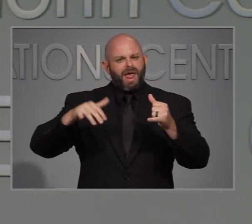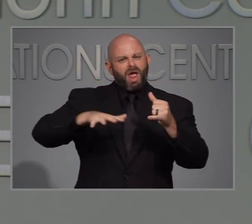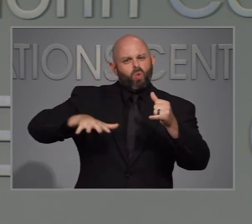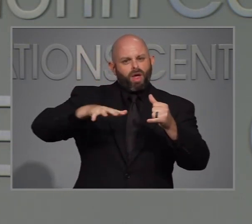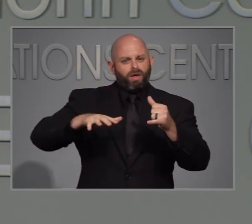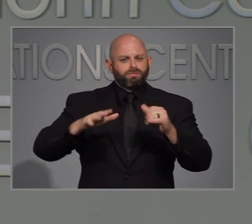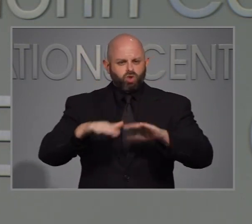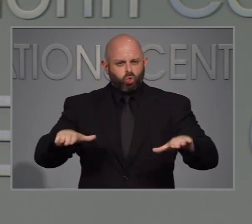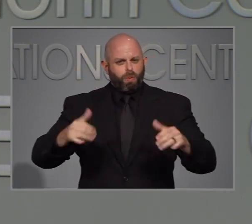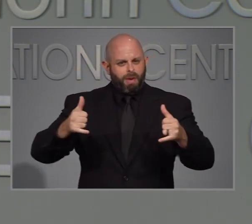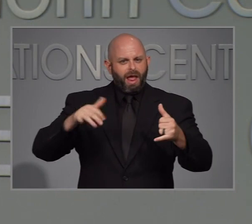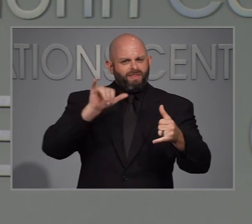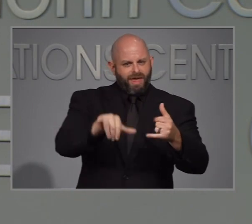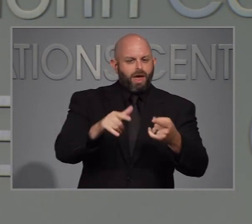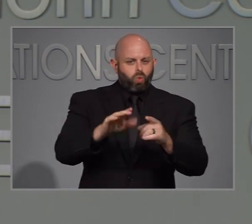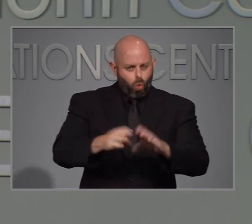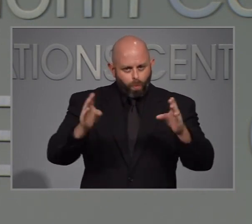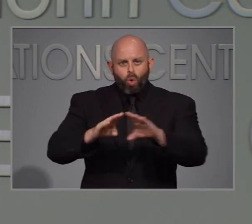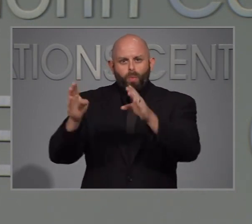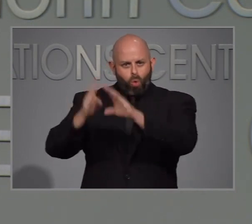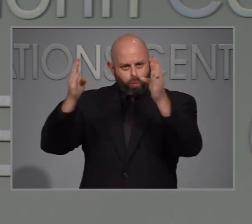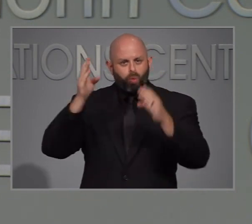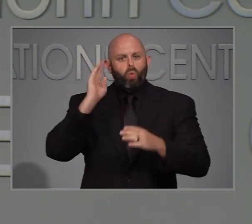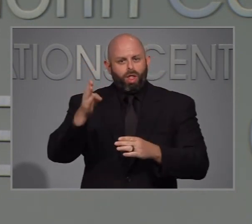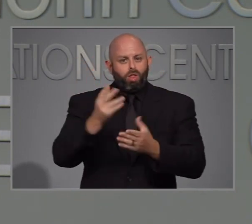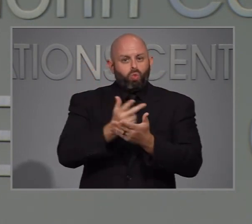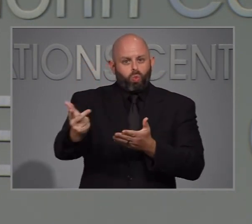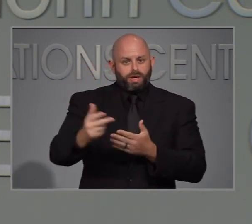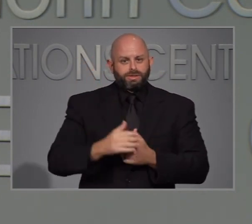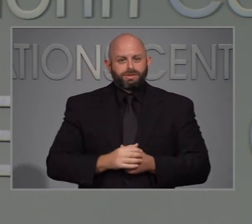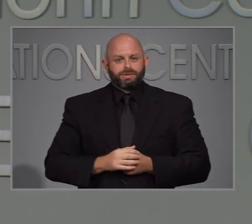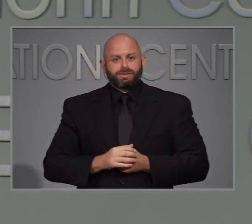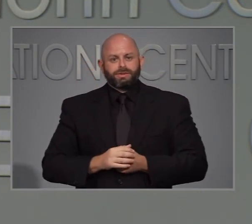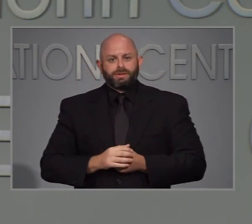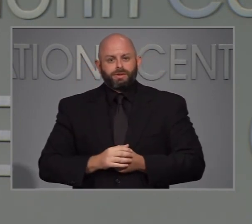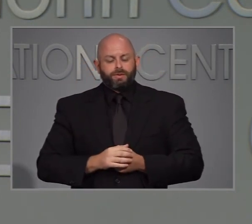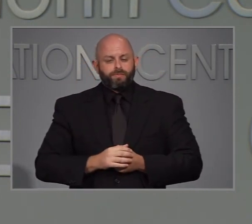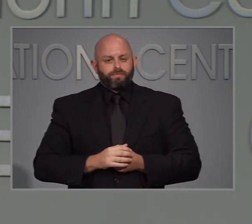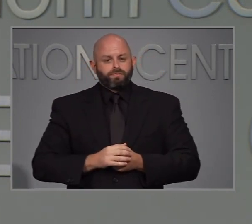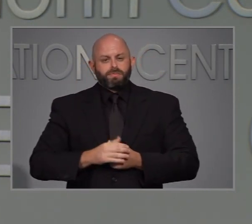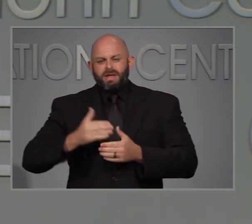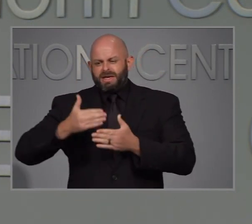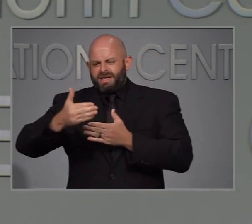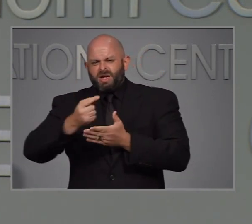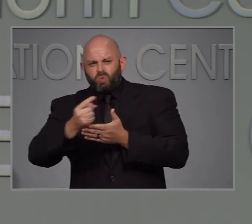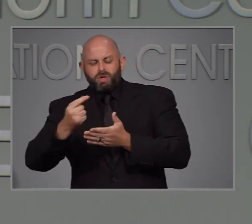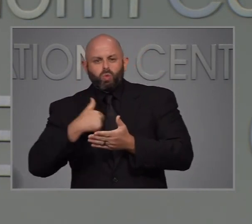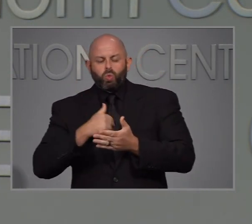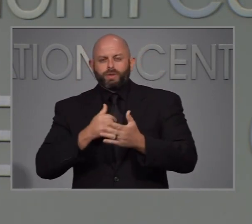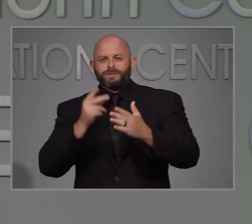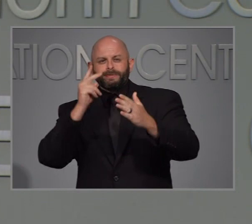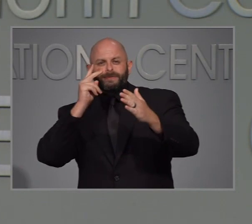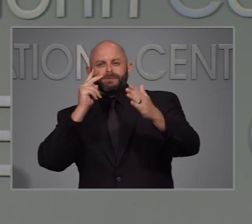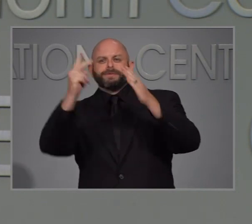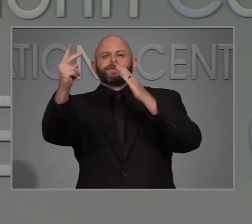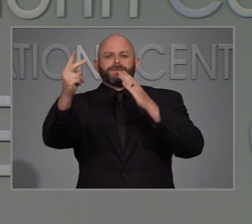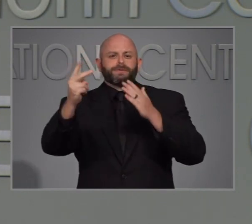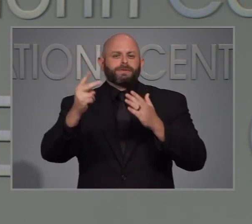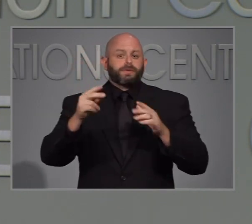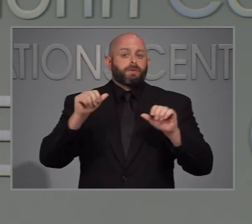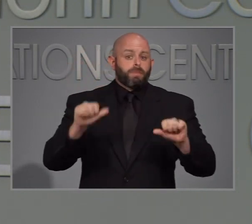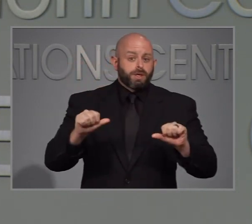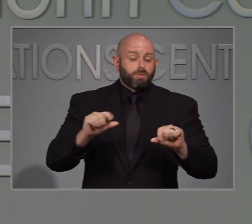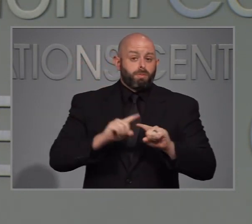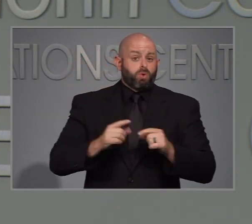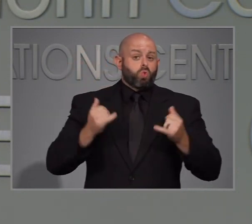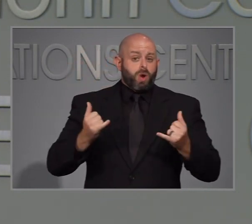los sitios de juego infantil. En los siguientes días vamos a ver más hacia adelante sobre